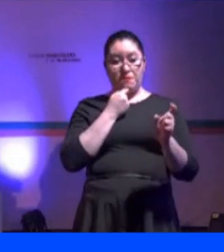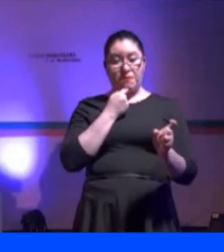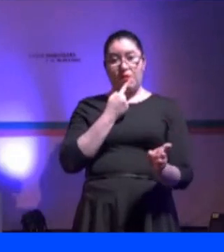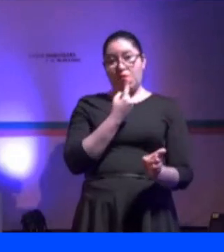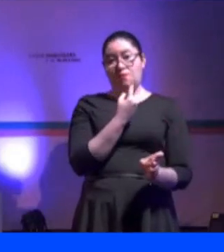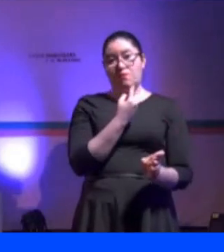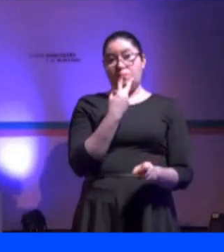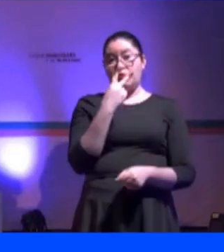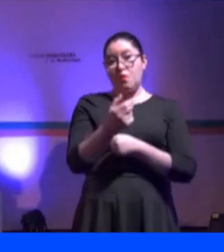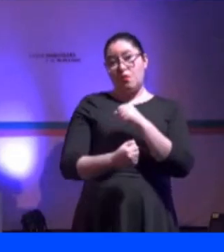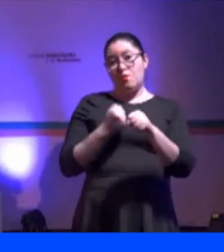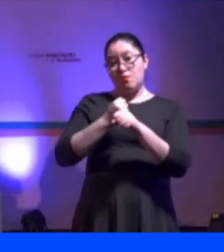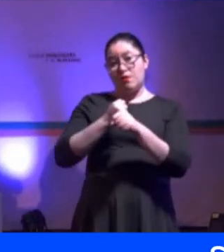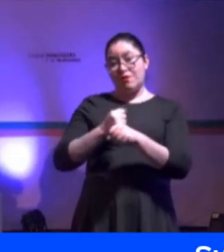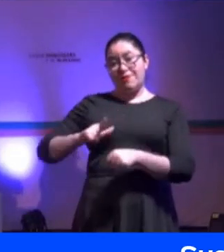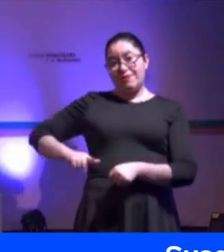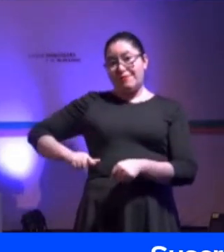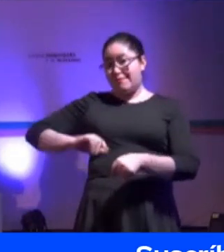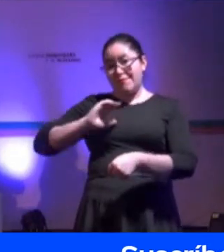se va en 2 años.